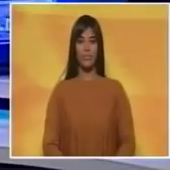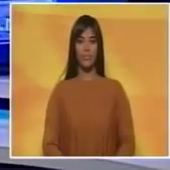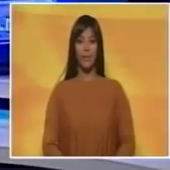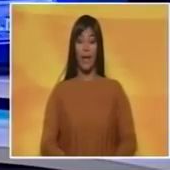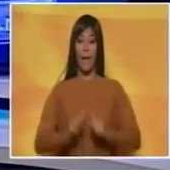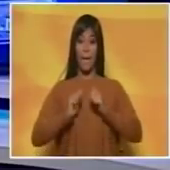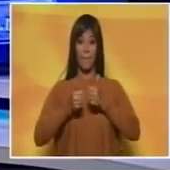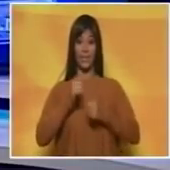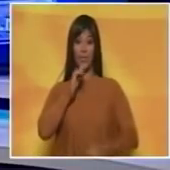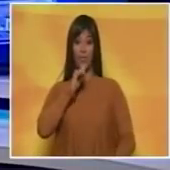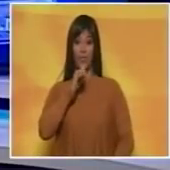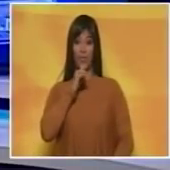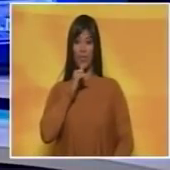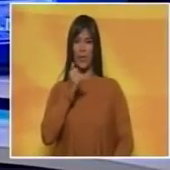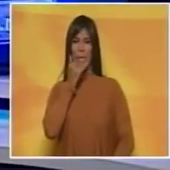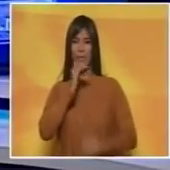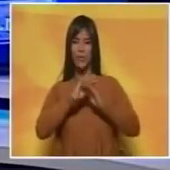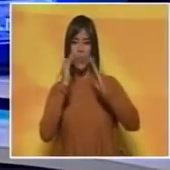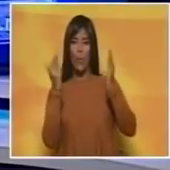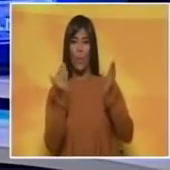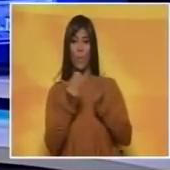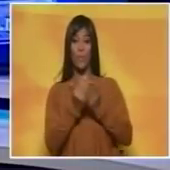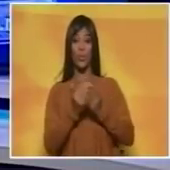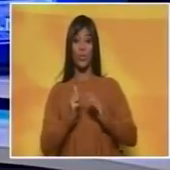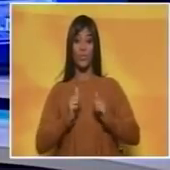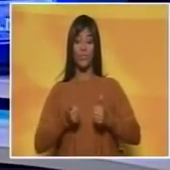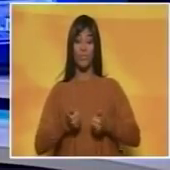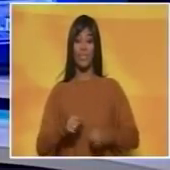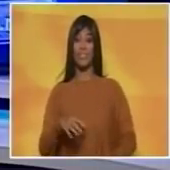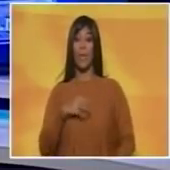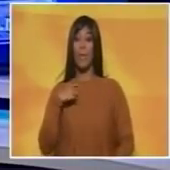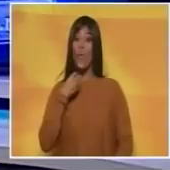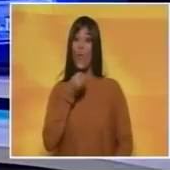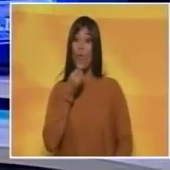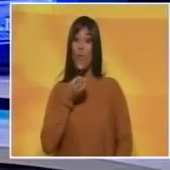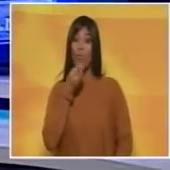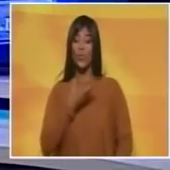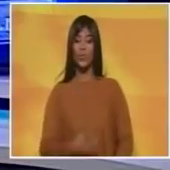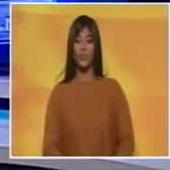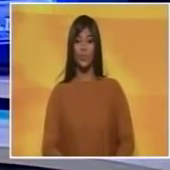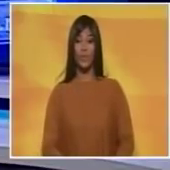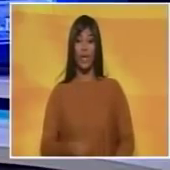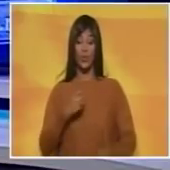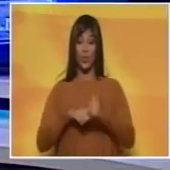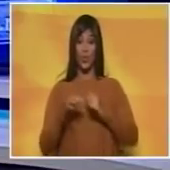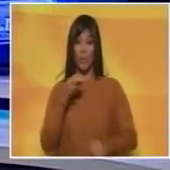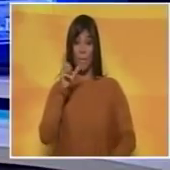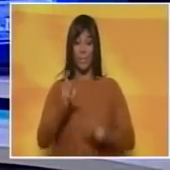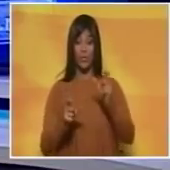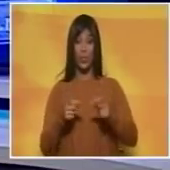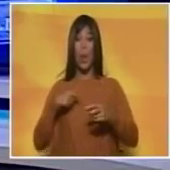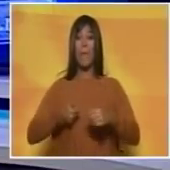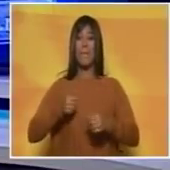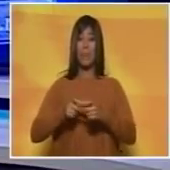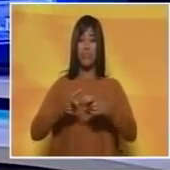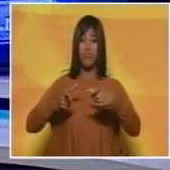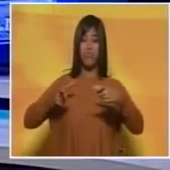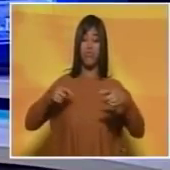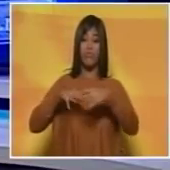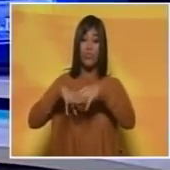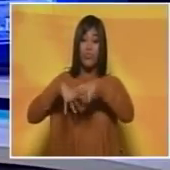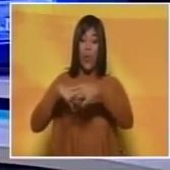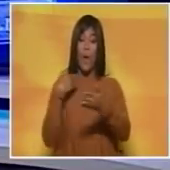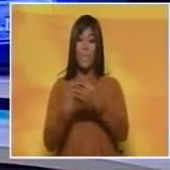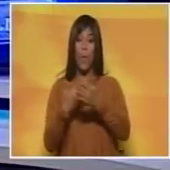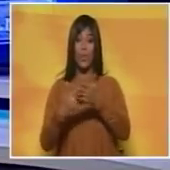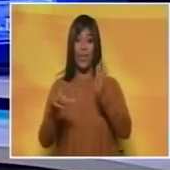Amigos, iniciamos nuestro recorrido por lo que pasa en el mundo y lo hacemos en Hong Kong. Así es, Gregorio. La sociedad civil aumentó su movilización contra la propuesta de